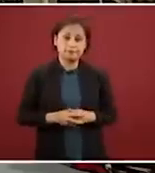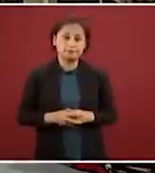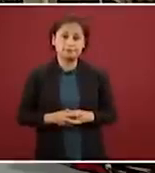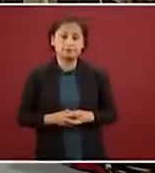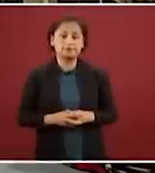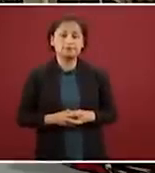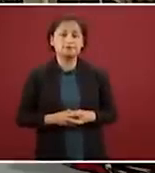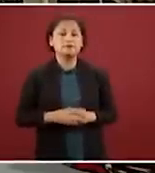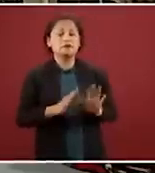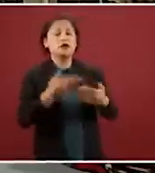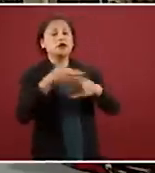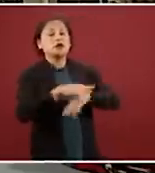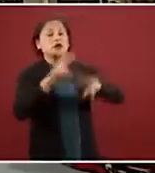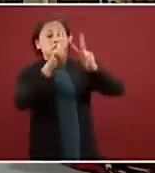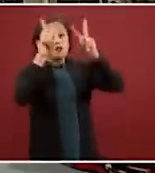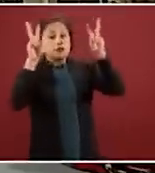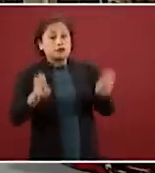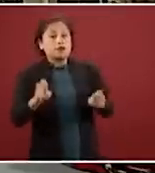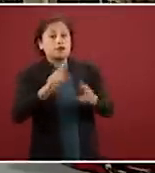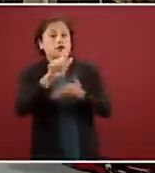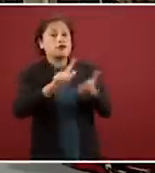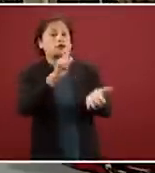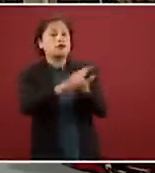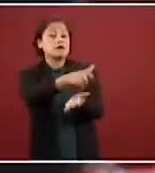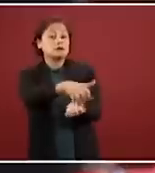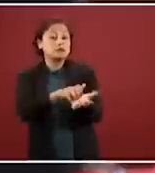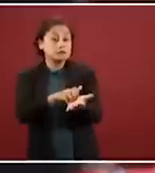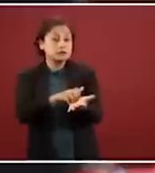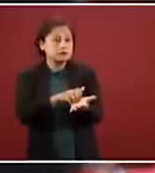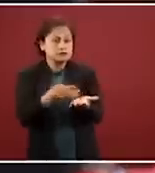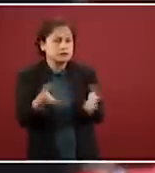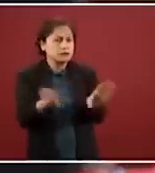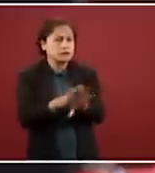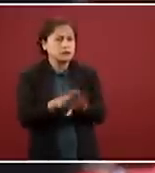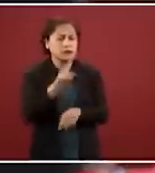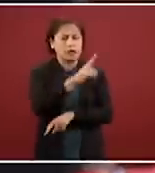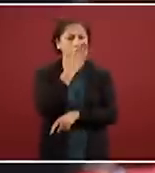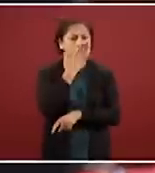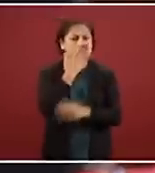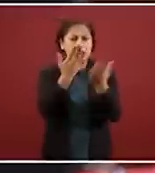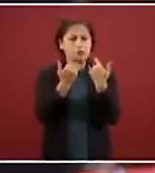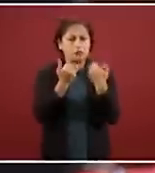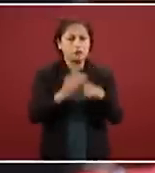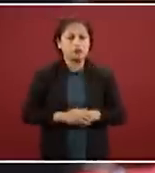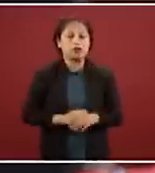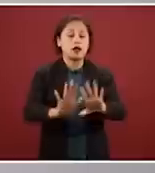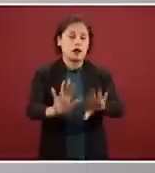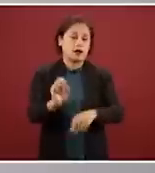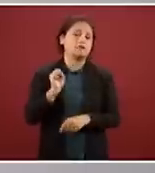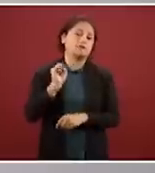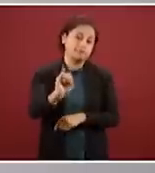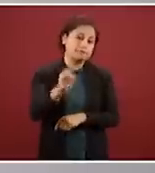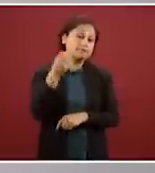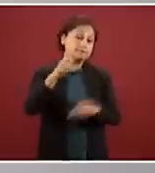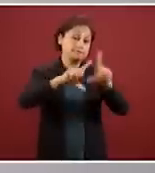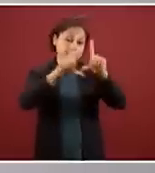Sobre la política de austeridad de los, porque en Sonora tampoco se ha visto mucho eso. Eso sí tiene que haber a